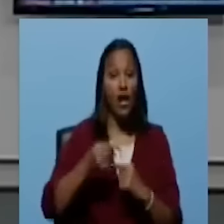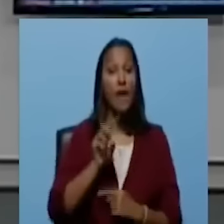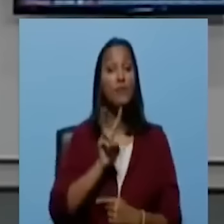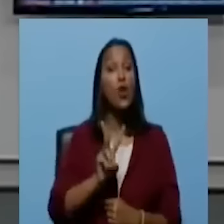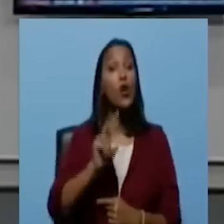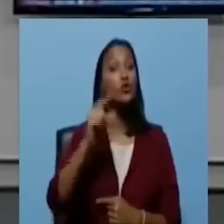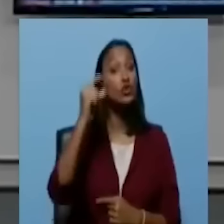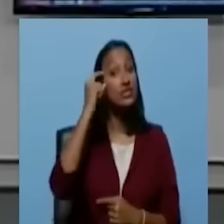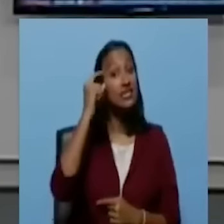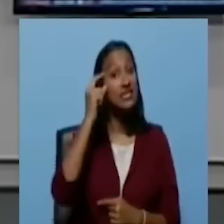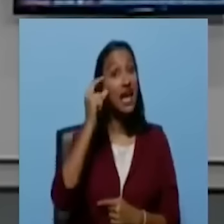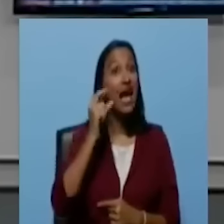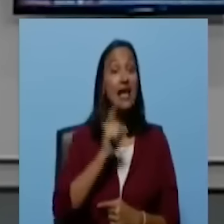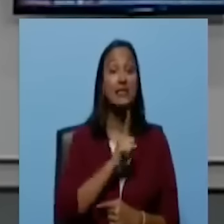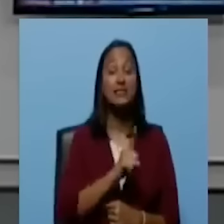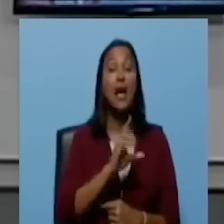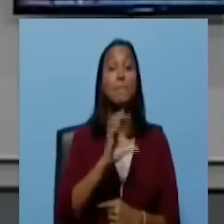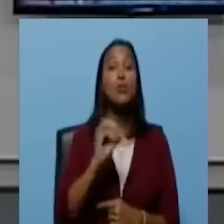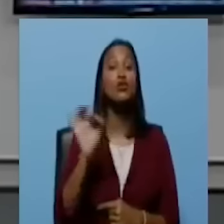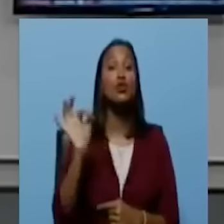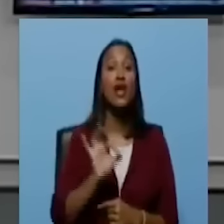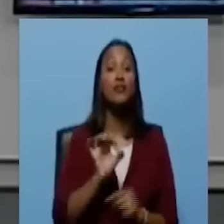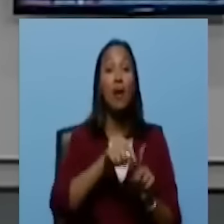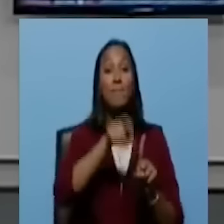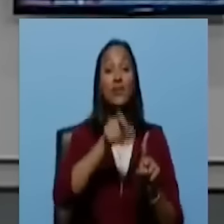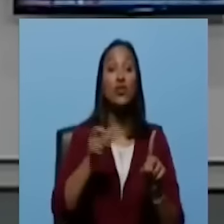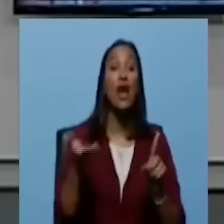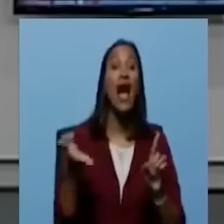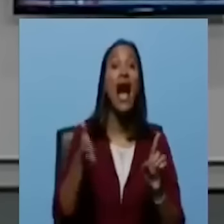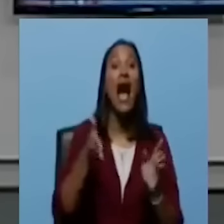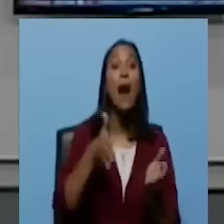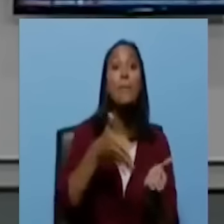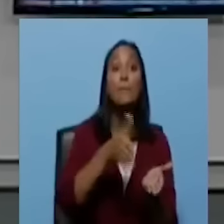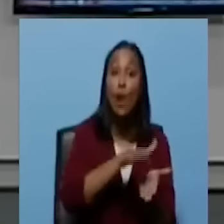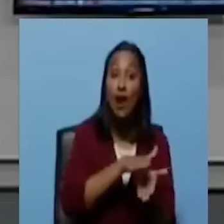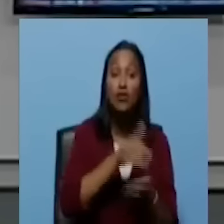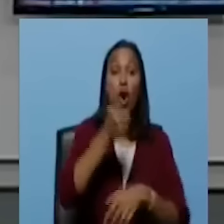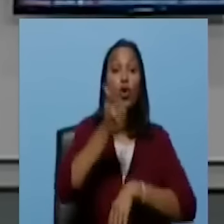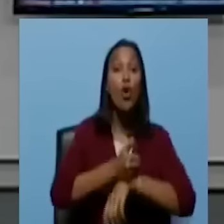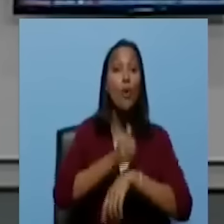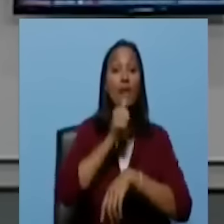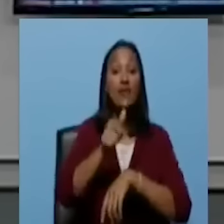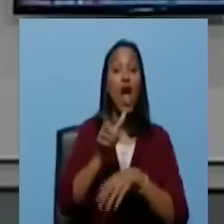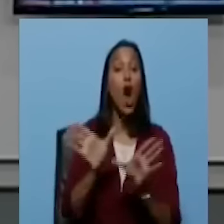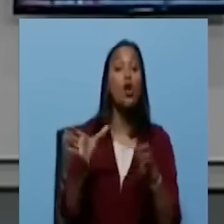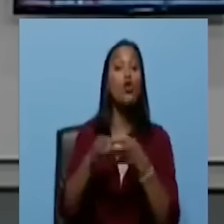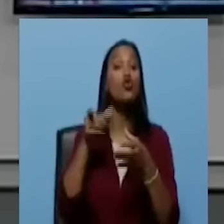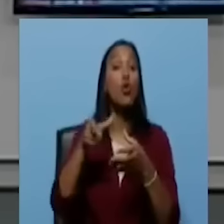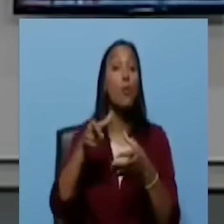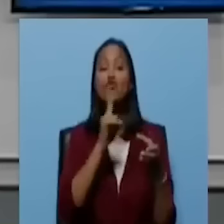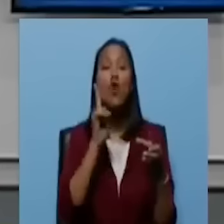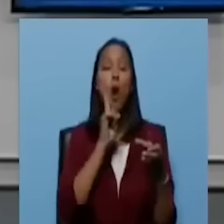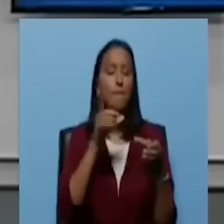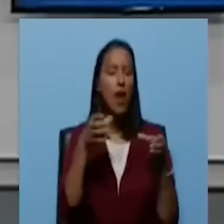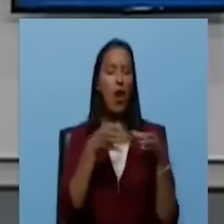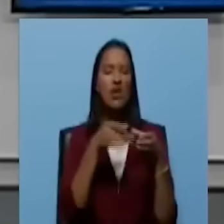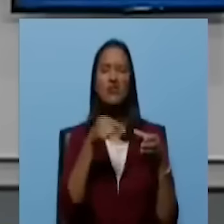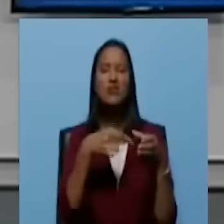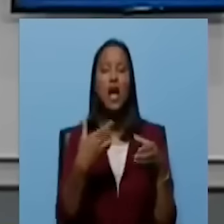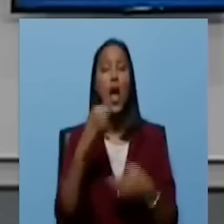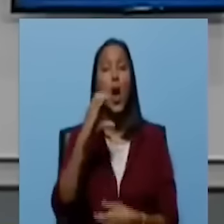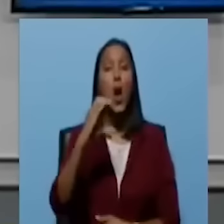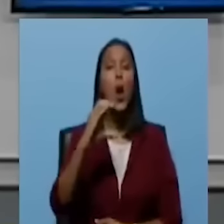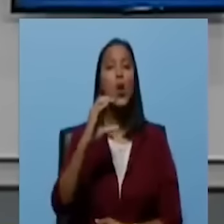El 100% de los fallecidos son atribuibles a estos grupos delincuenciales